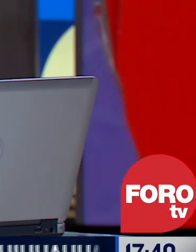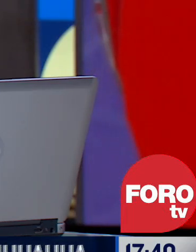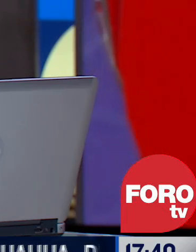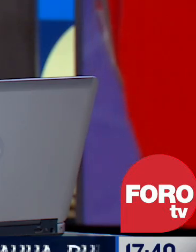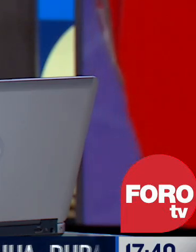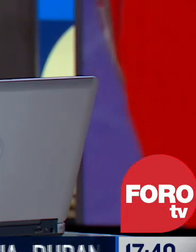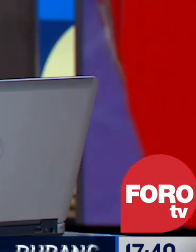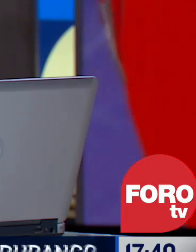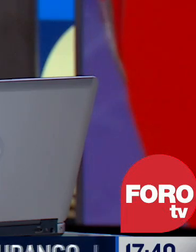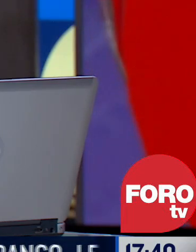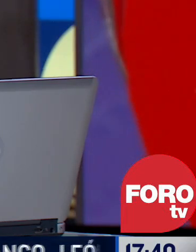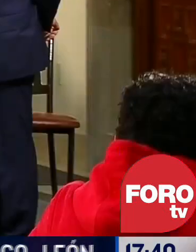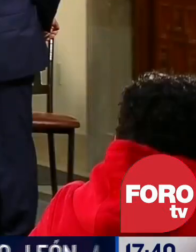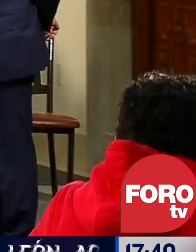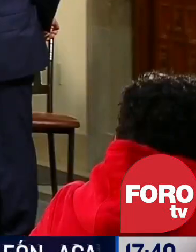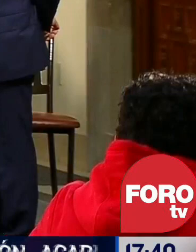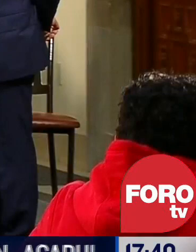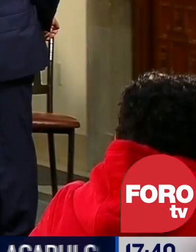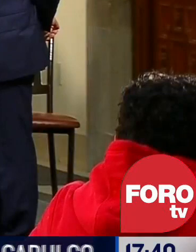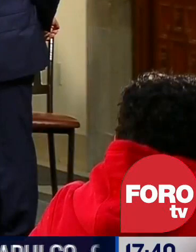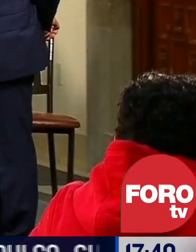y digno.